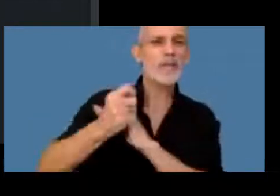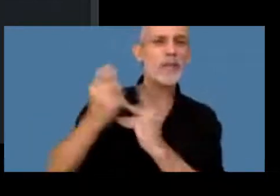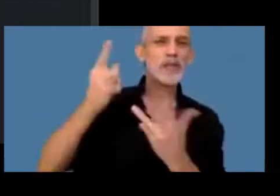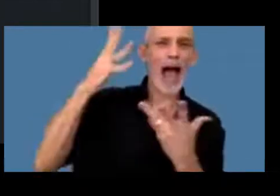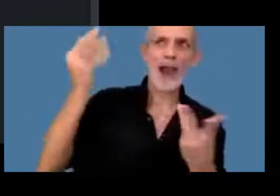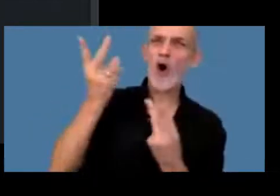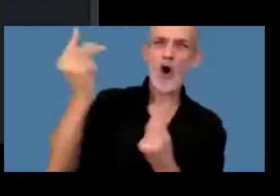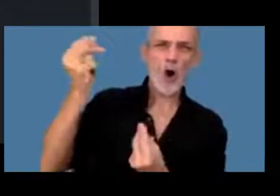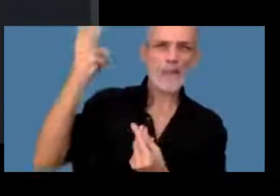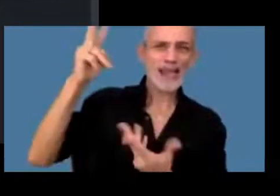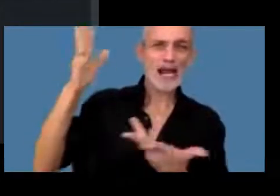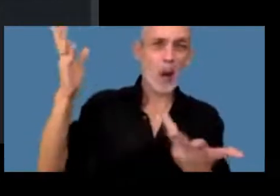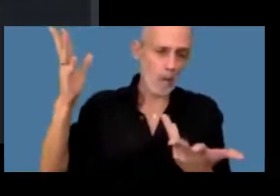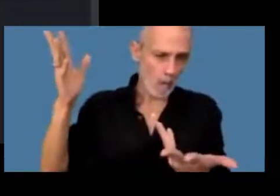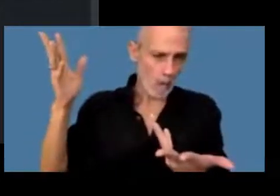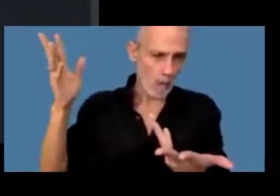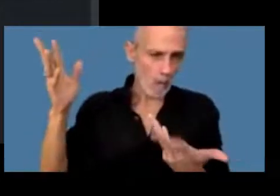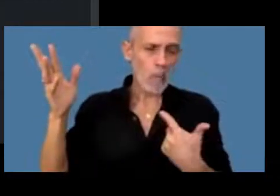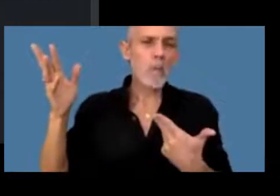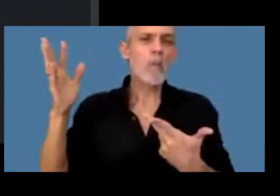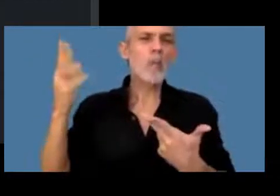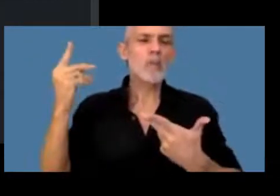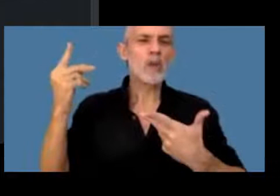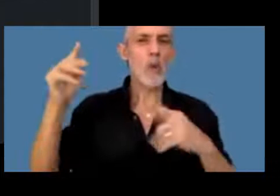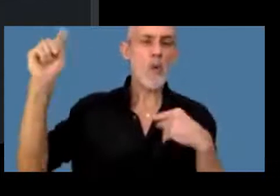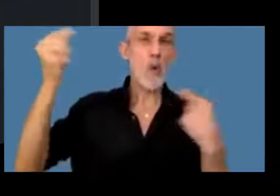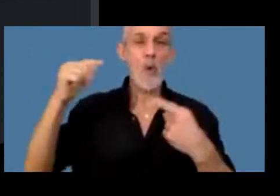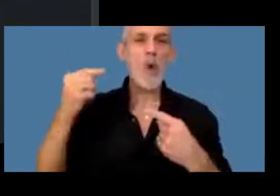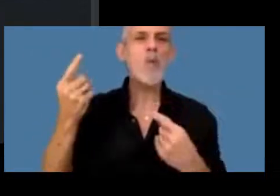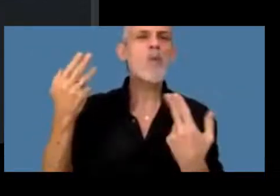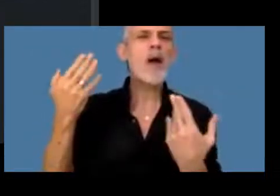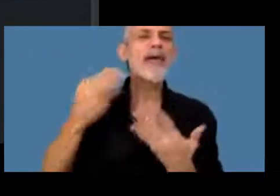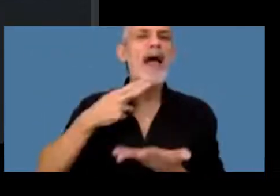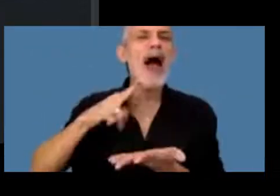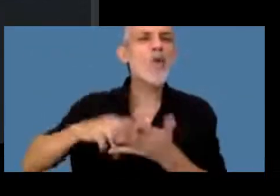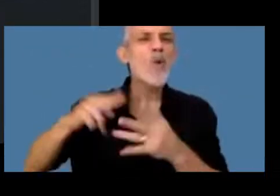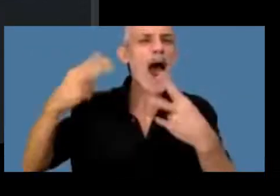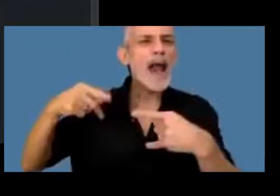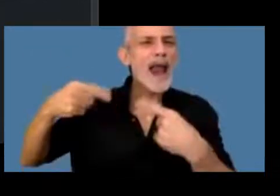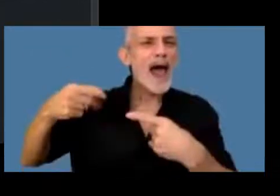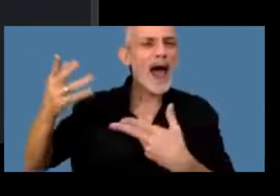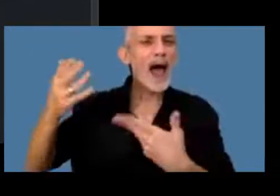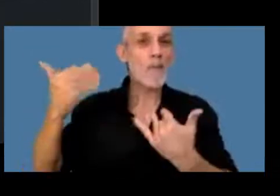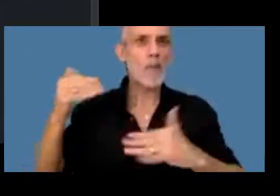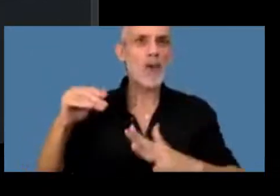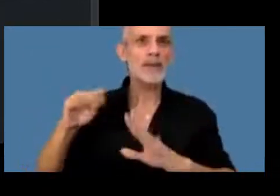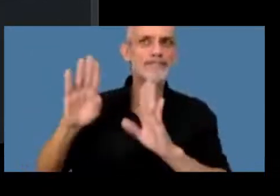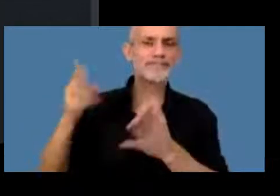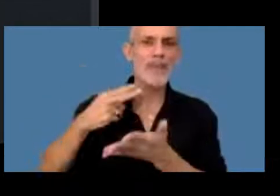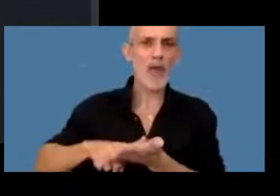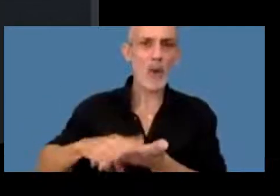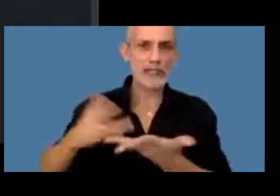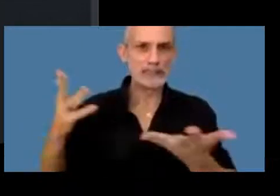no verifica las controversias que pueden venir en aduana, digamos, ¿no es cierto? Que pueden hacer que yo tenga